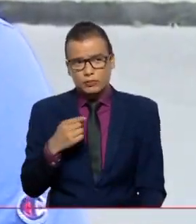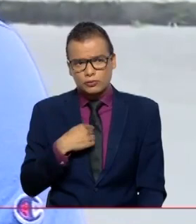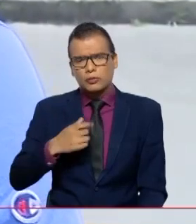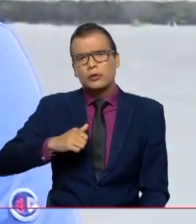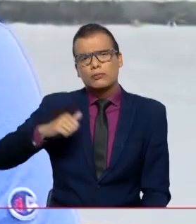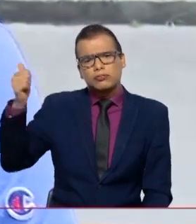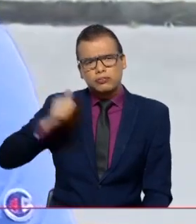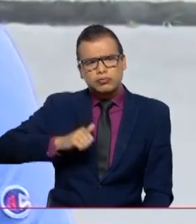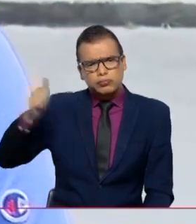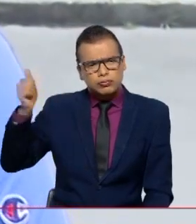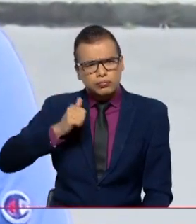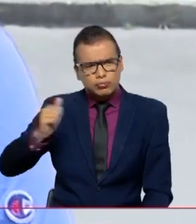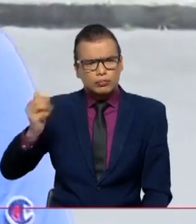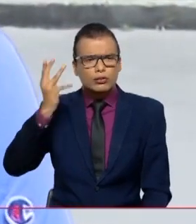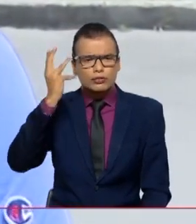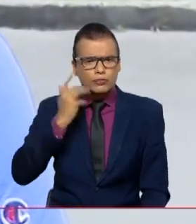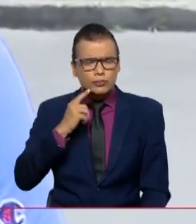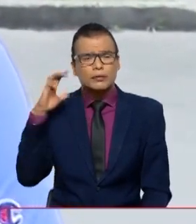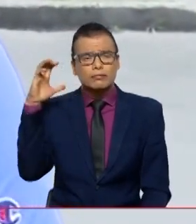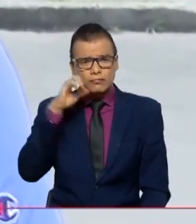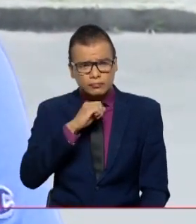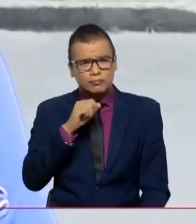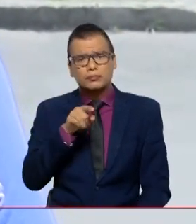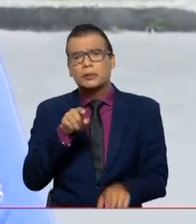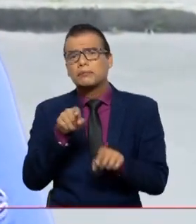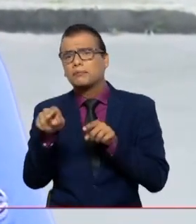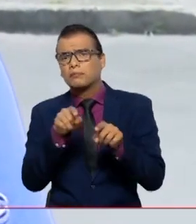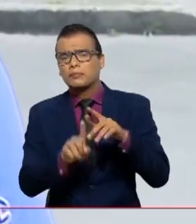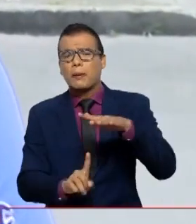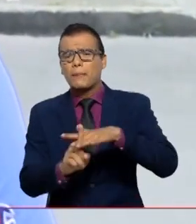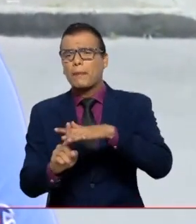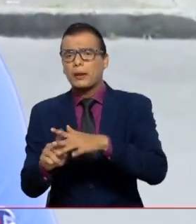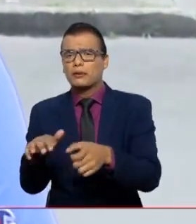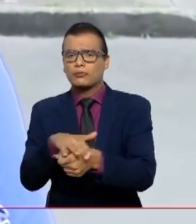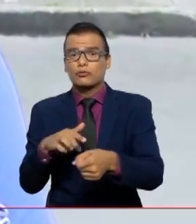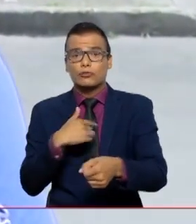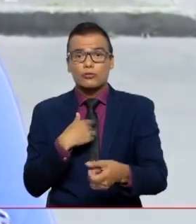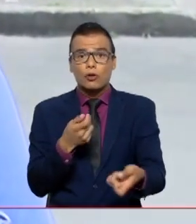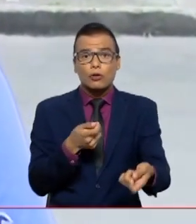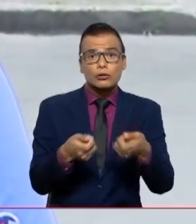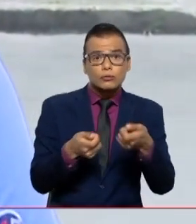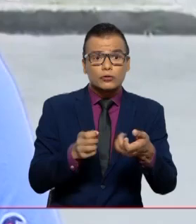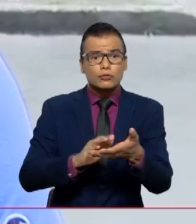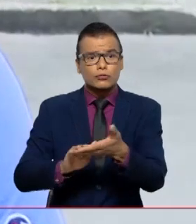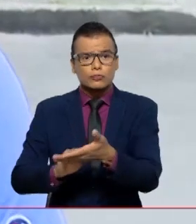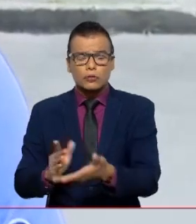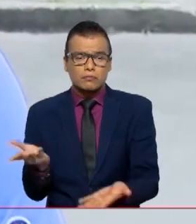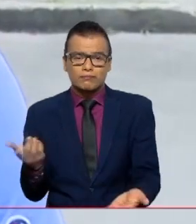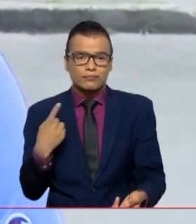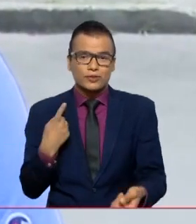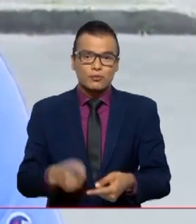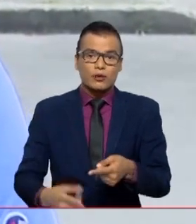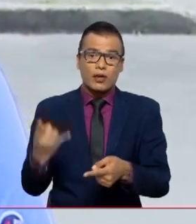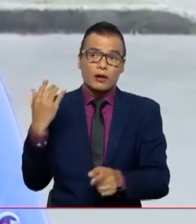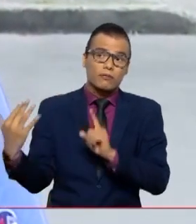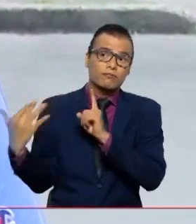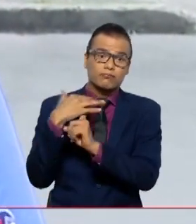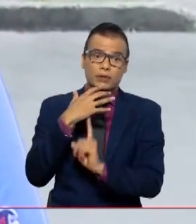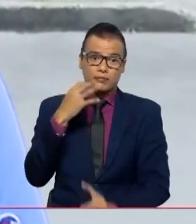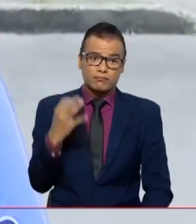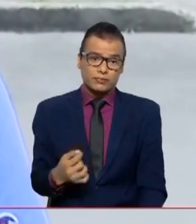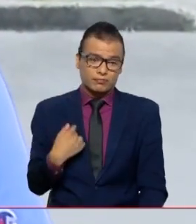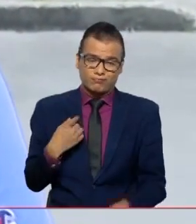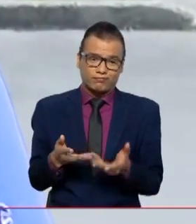constantemente, logro observar varios casos y pues uno como ciudadano no puede hacer nada porque también lleva el bulto en eso, en ese tipo